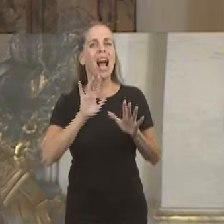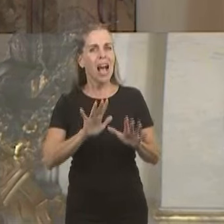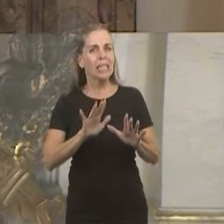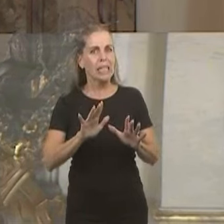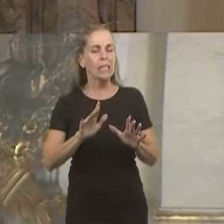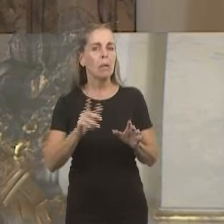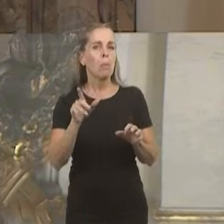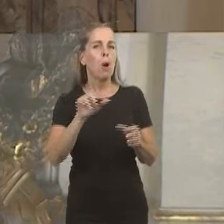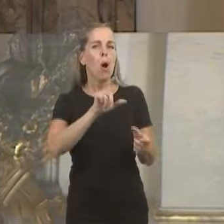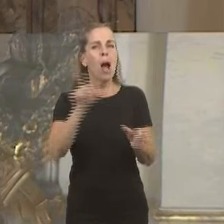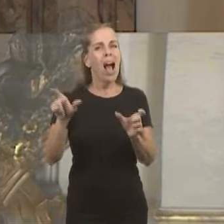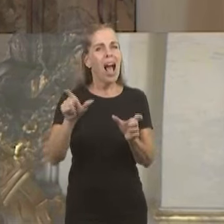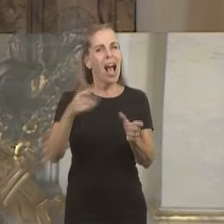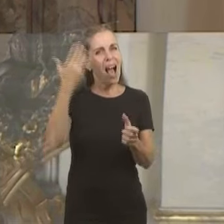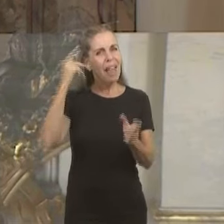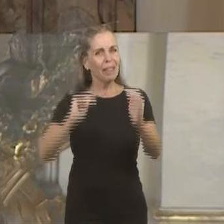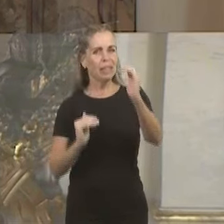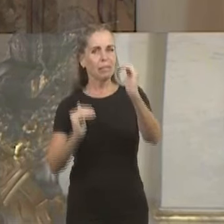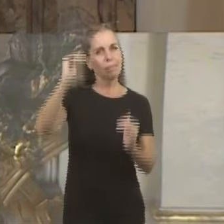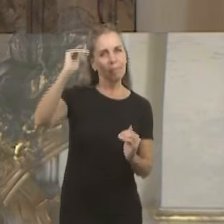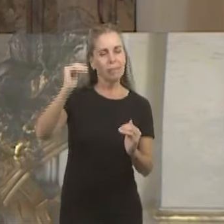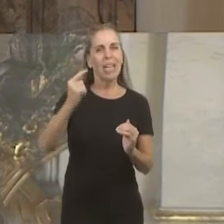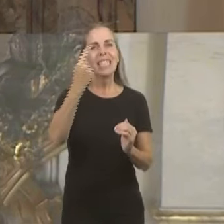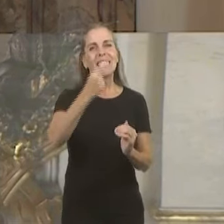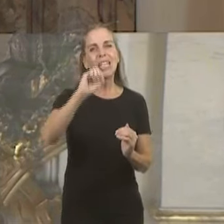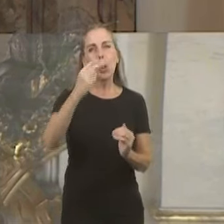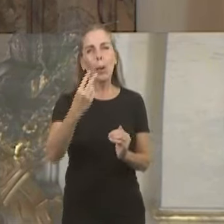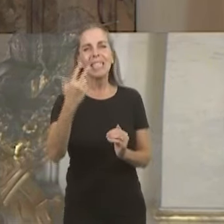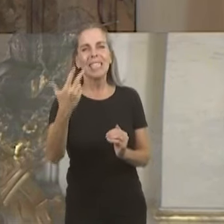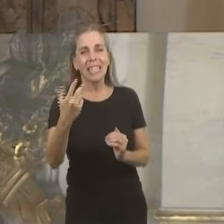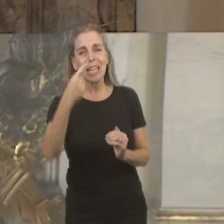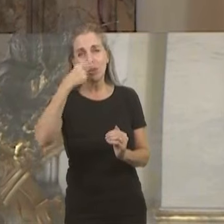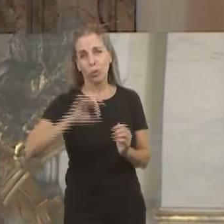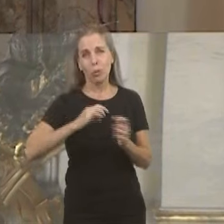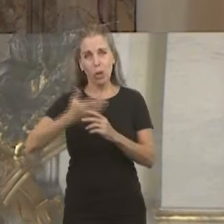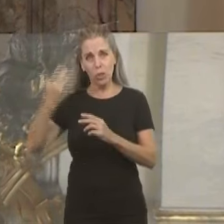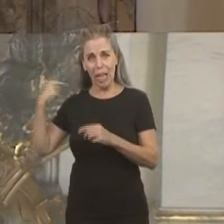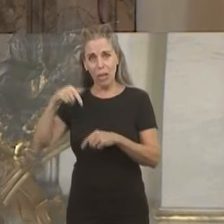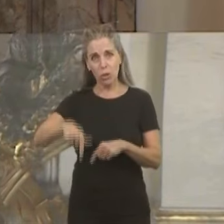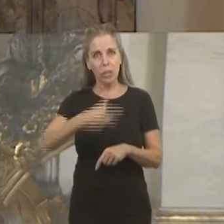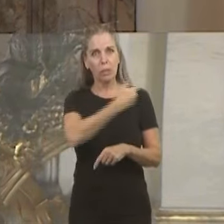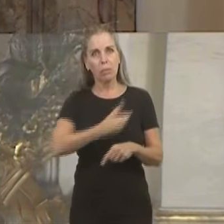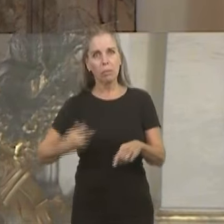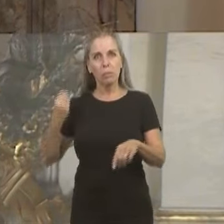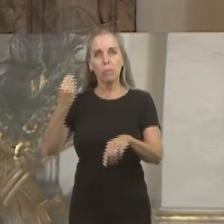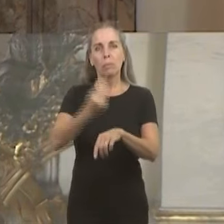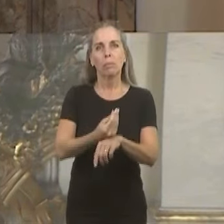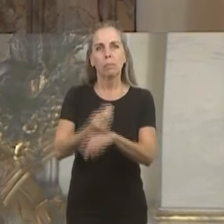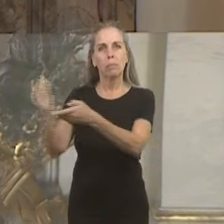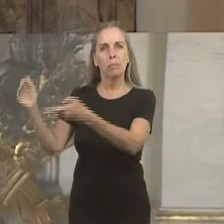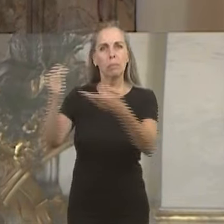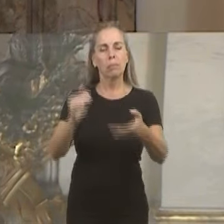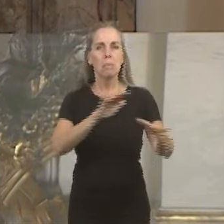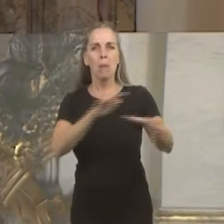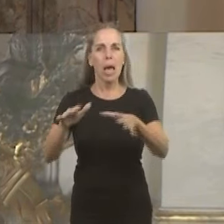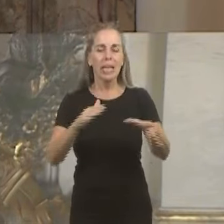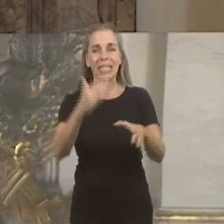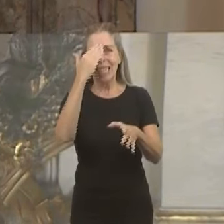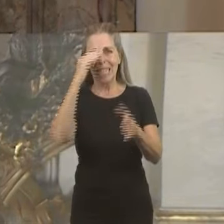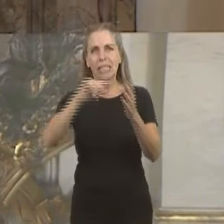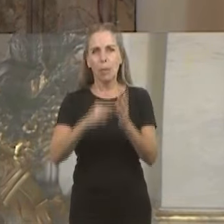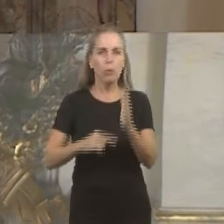113 de los últimos 123 años habiendo recibido este gobierno un déficit consolidado de más de 15 puntos del producto